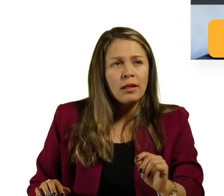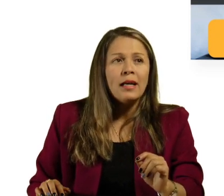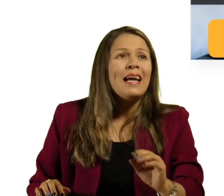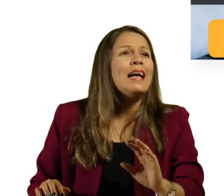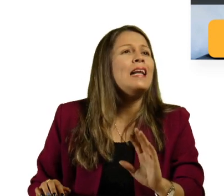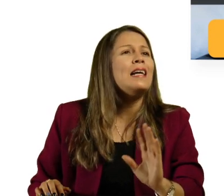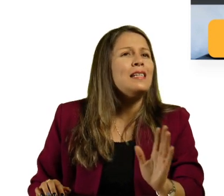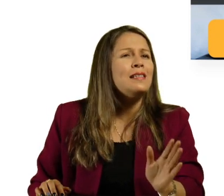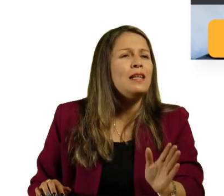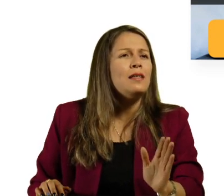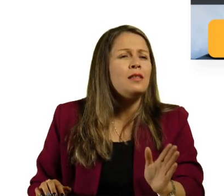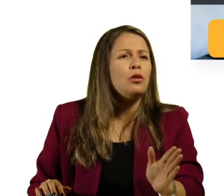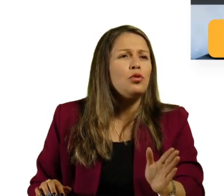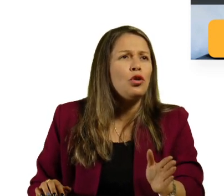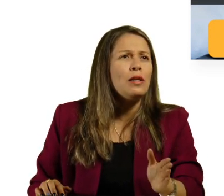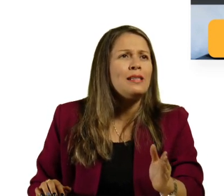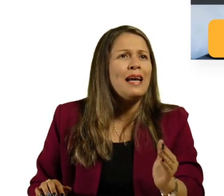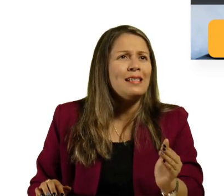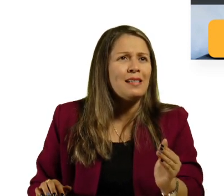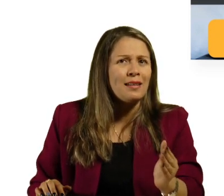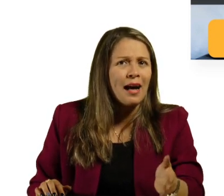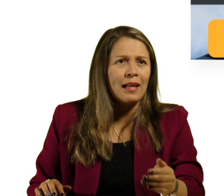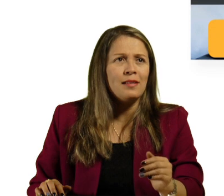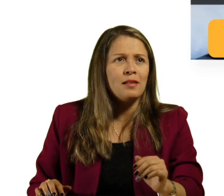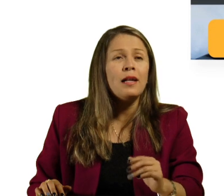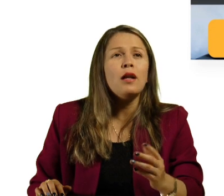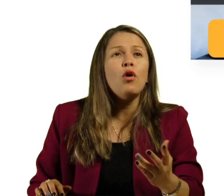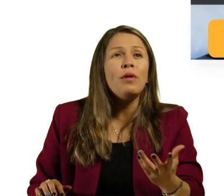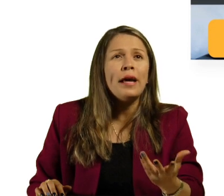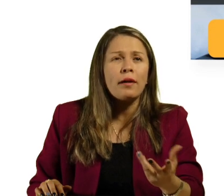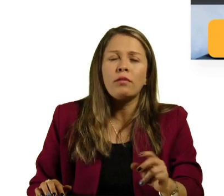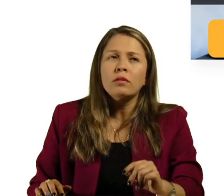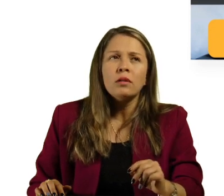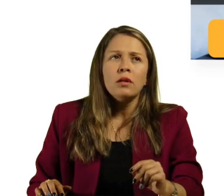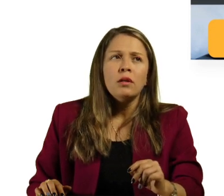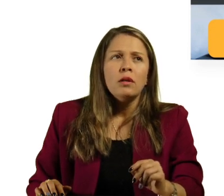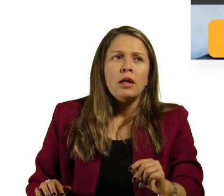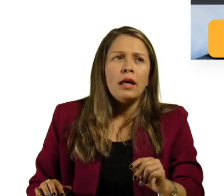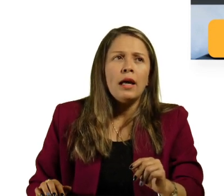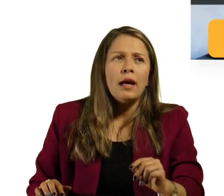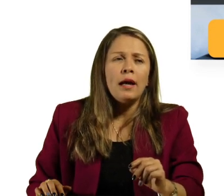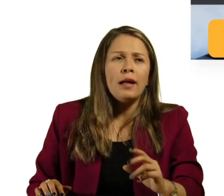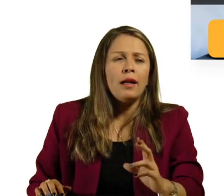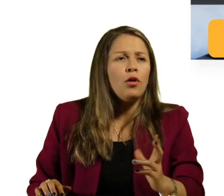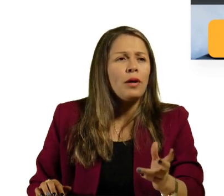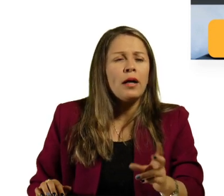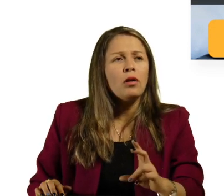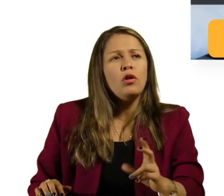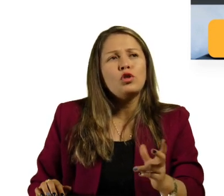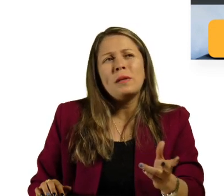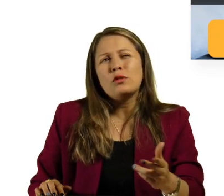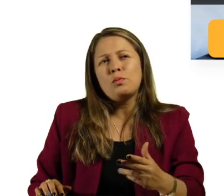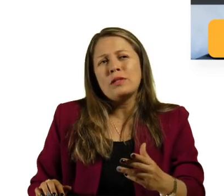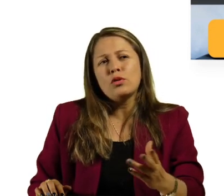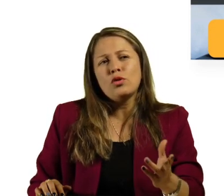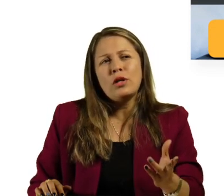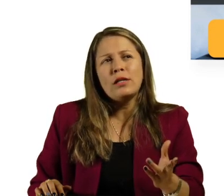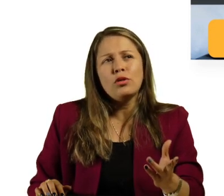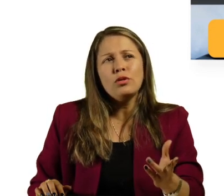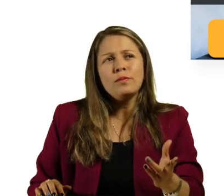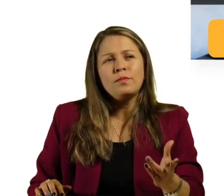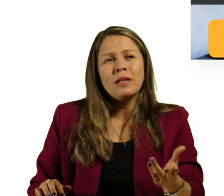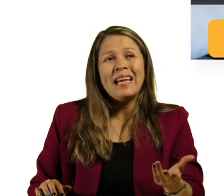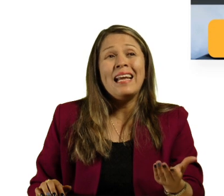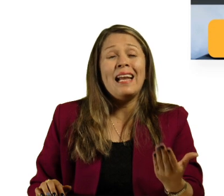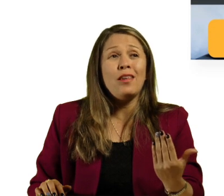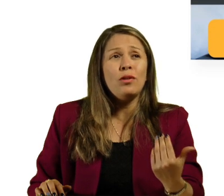organizaciones? En las instituciones estatales, en el gobierno. En el gobierno los presupuestos son